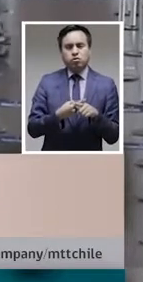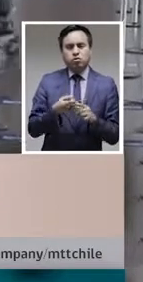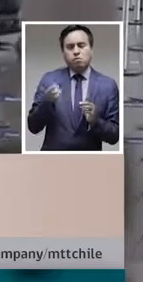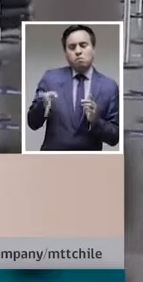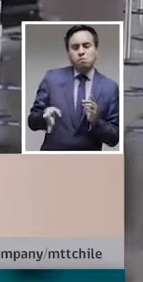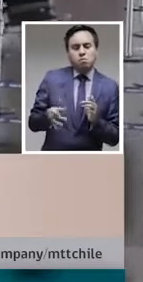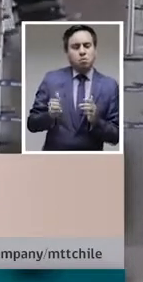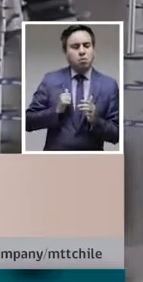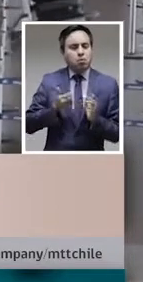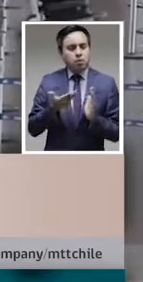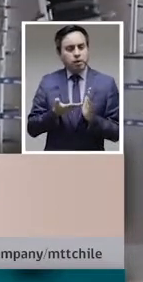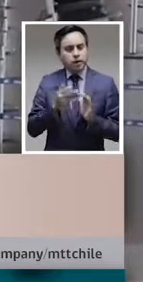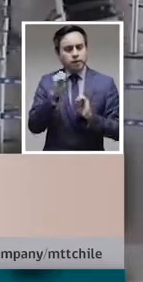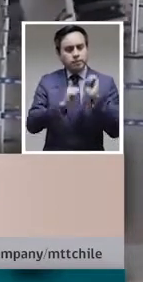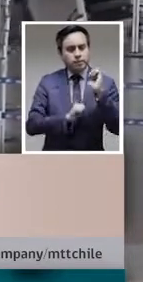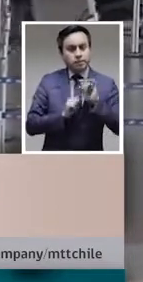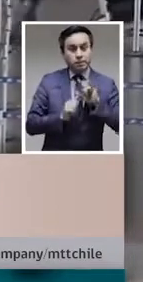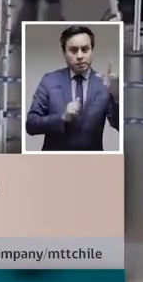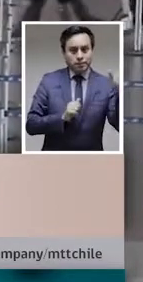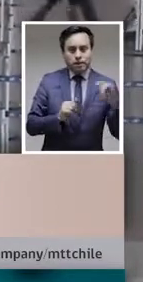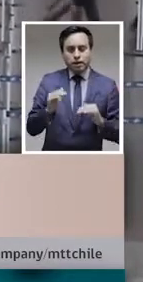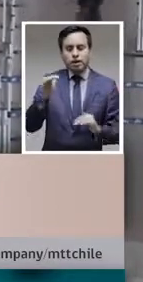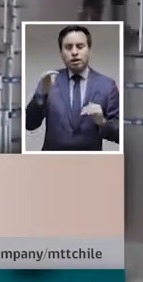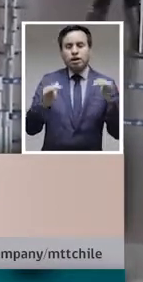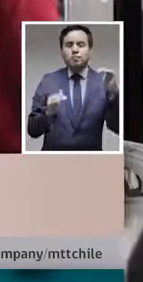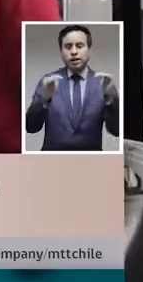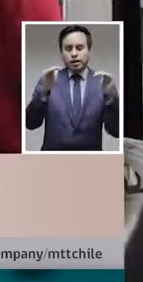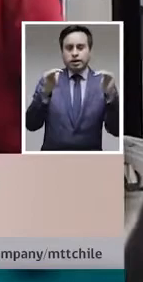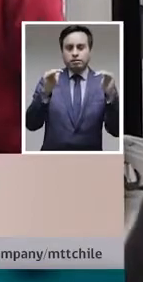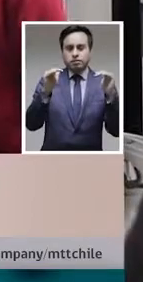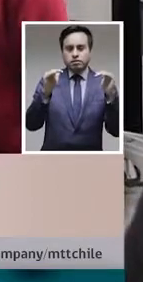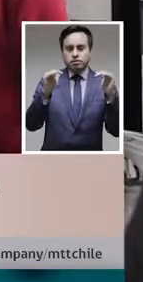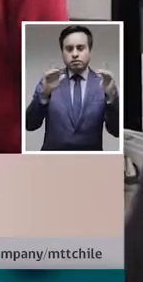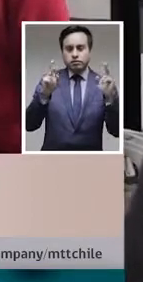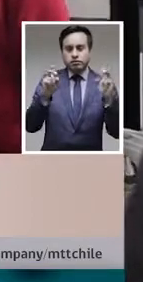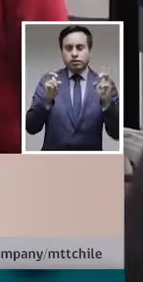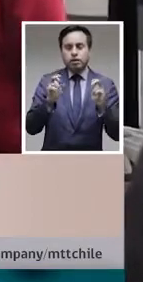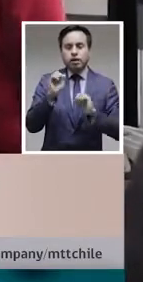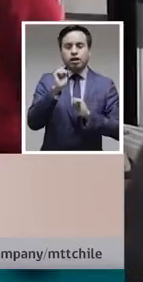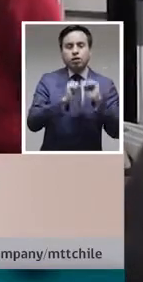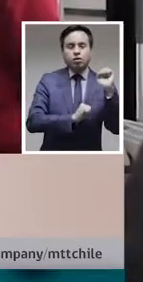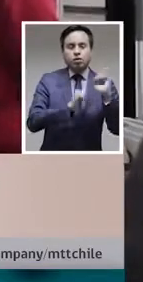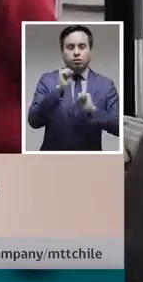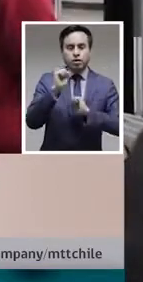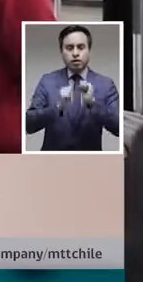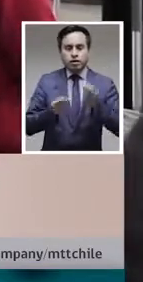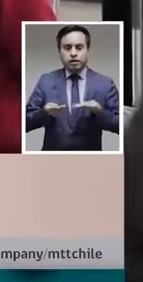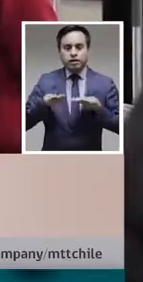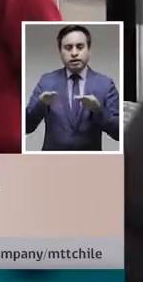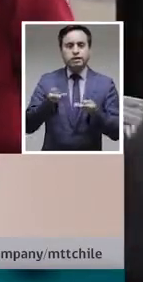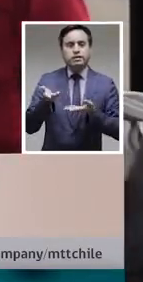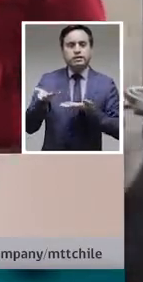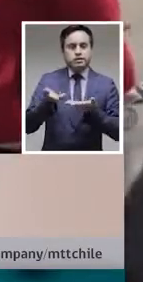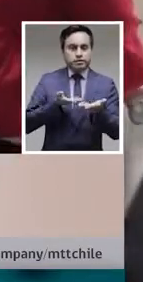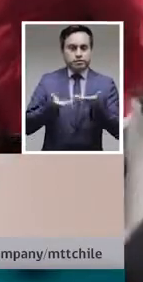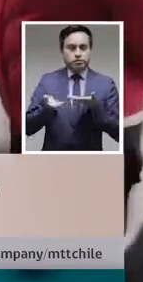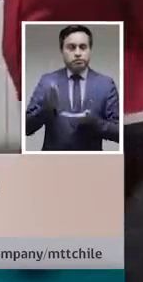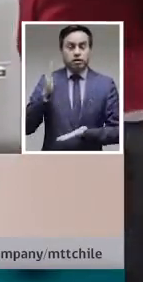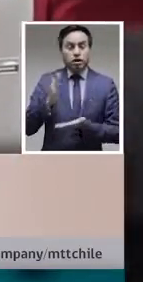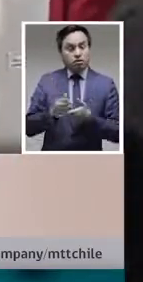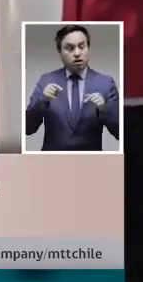incumplimiento, y empareja la cancha respecto a las compañías que proveen los servicios, que hasta